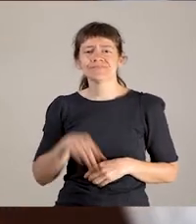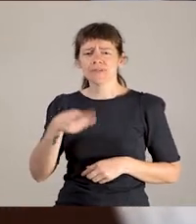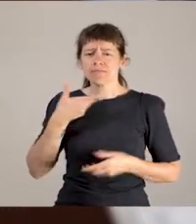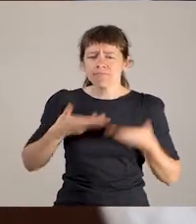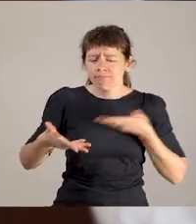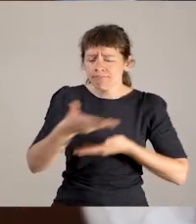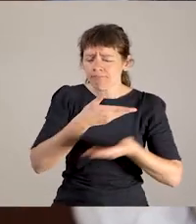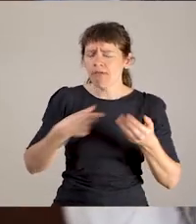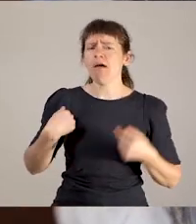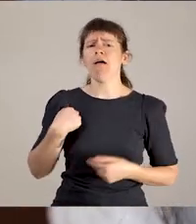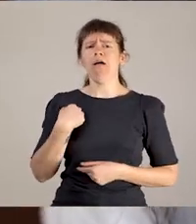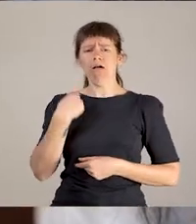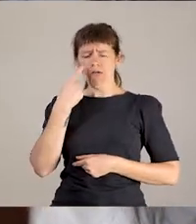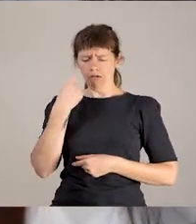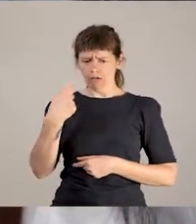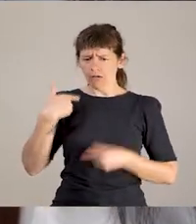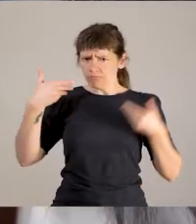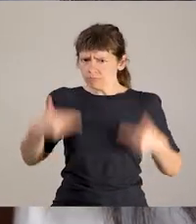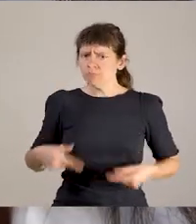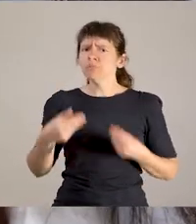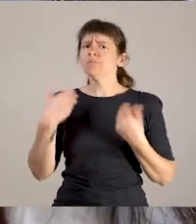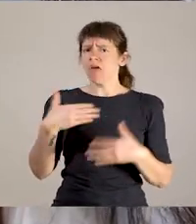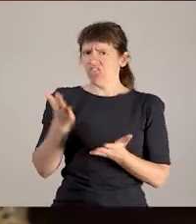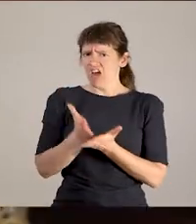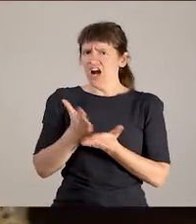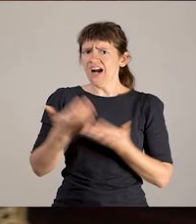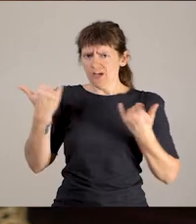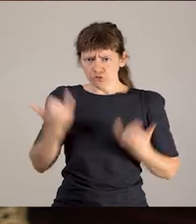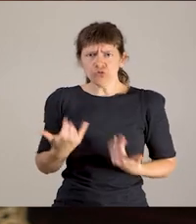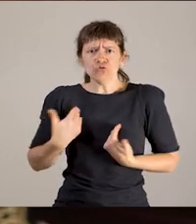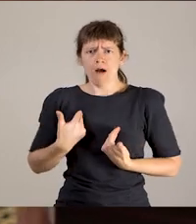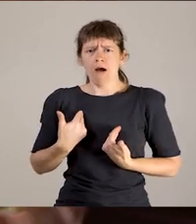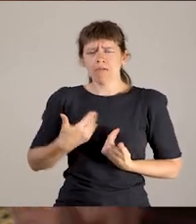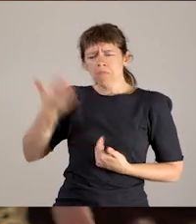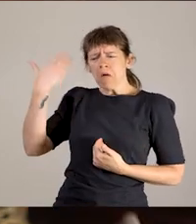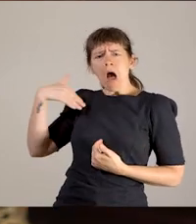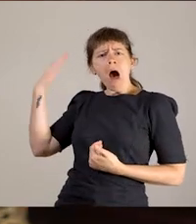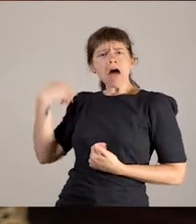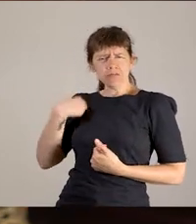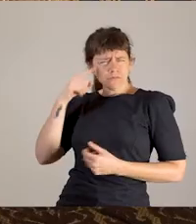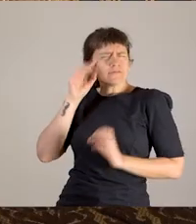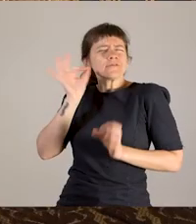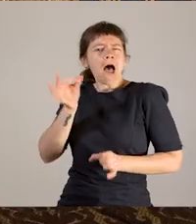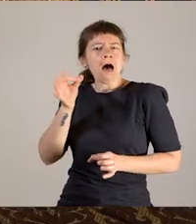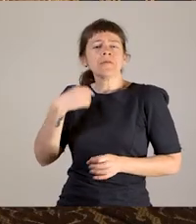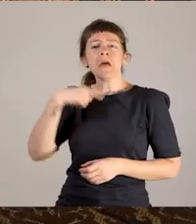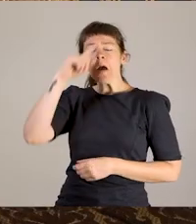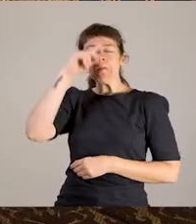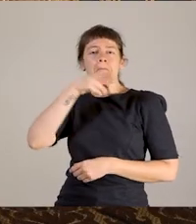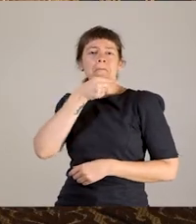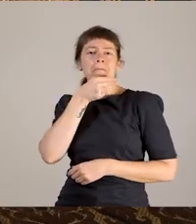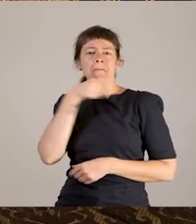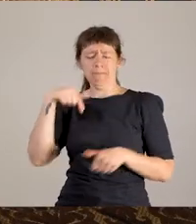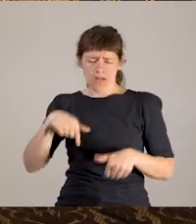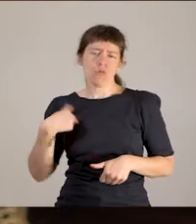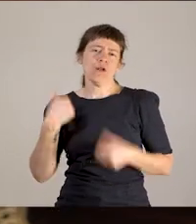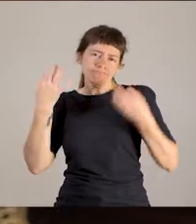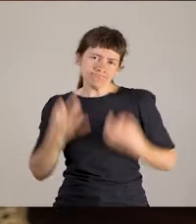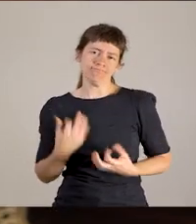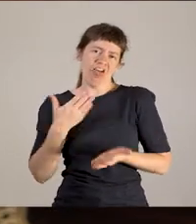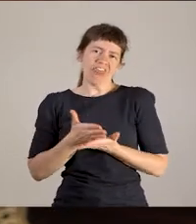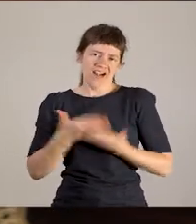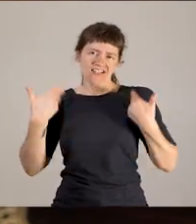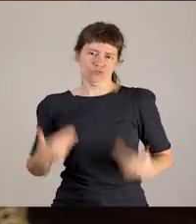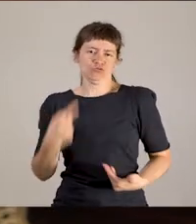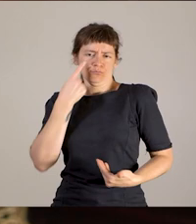Yo tenía muchos derechos que no me daba cuenta. Tal vez sí sabía, pero no era consciente. Yo tengo que salir de esto.